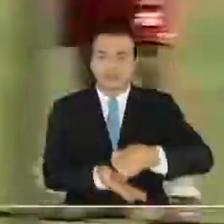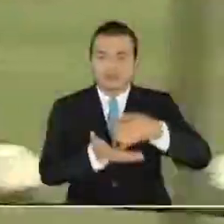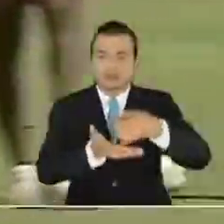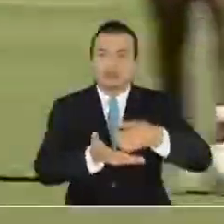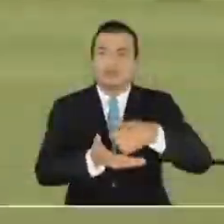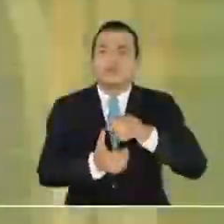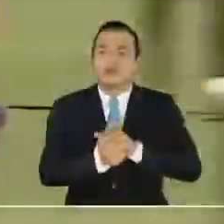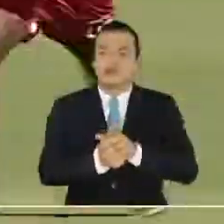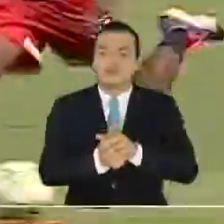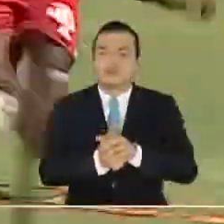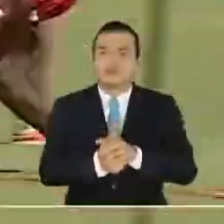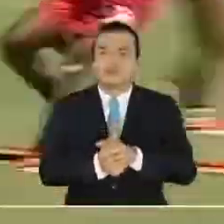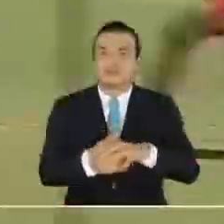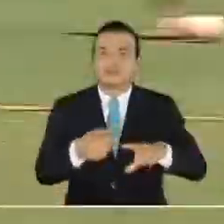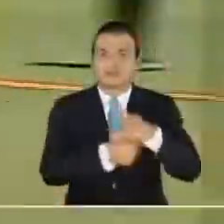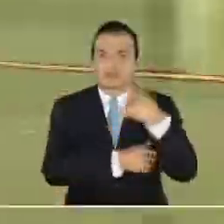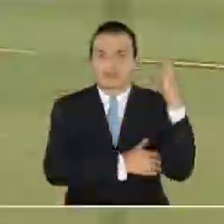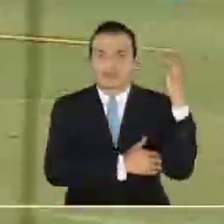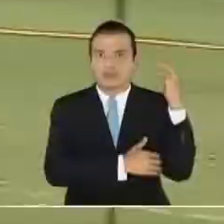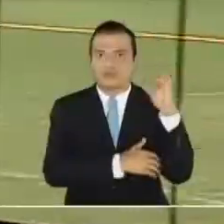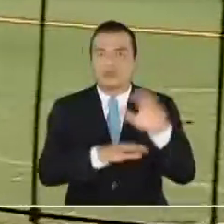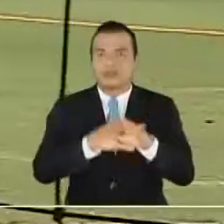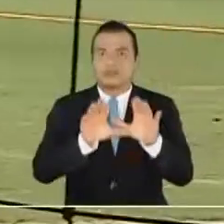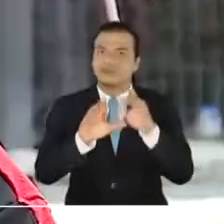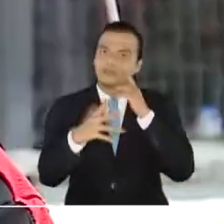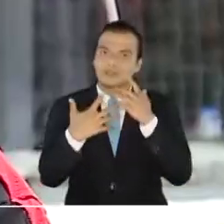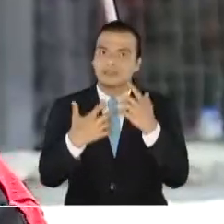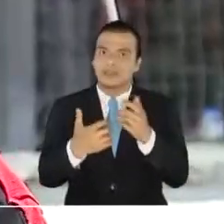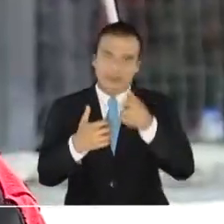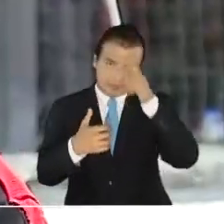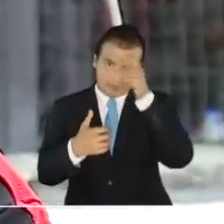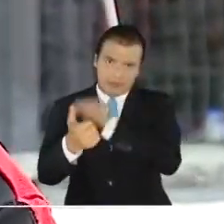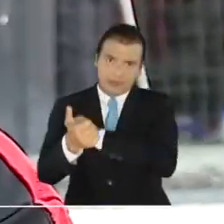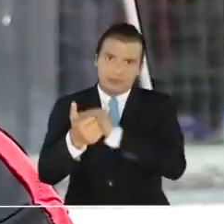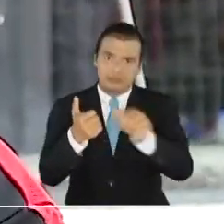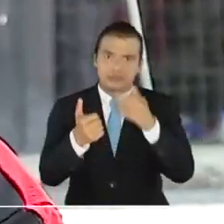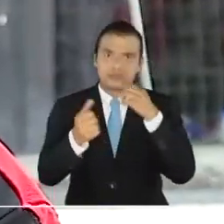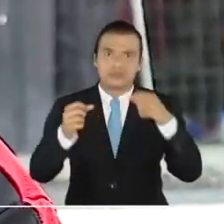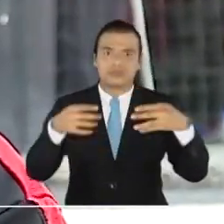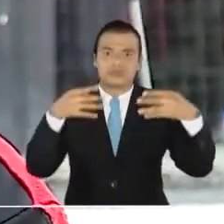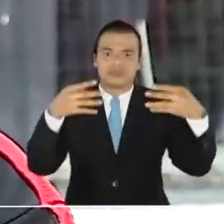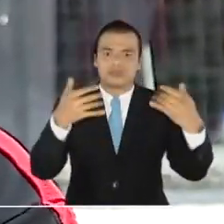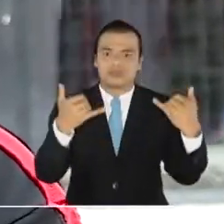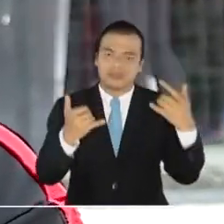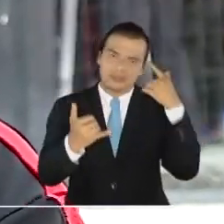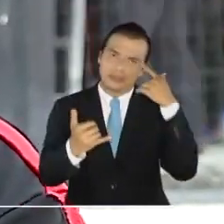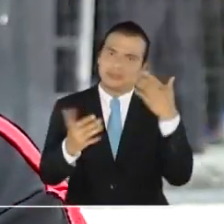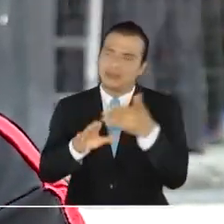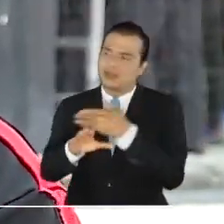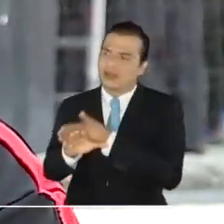costando concretar en un porcentaje mayor a lo que generamos, pero igual el equipo,